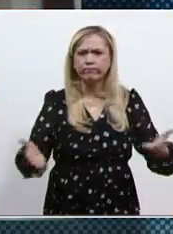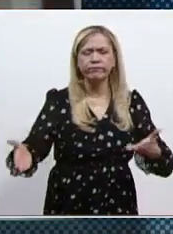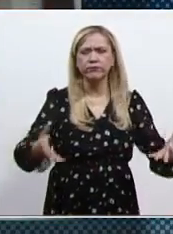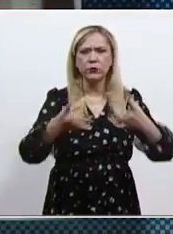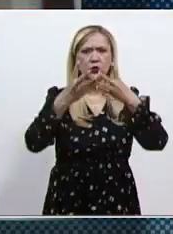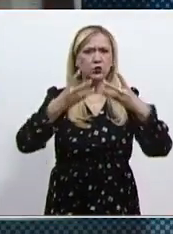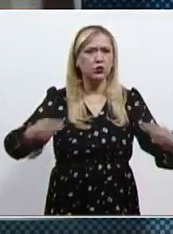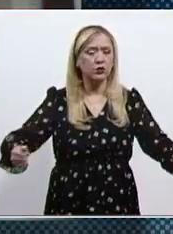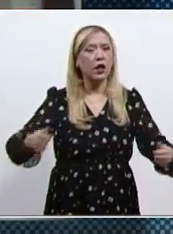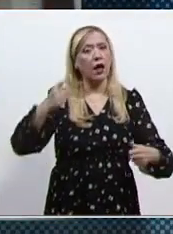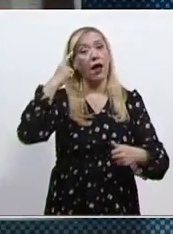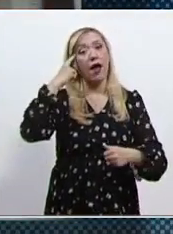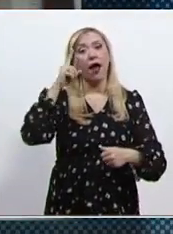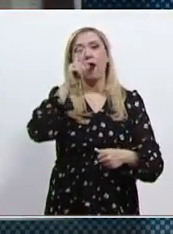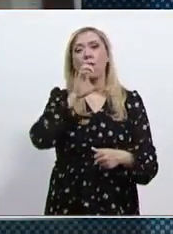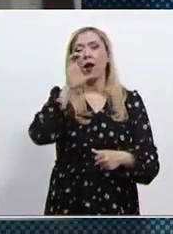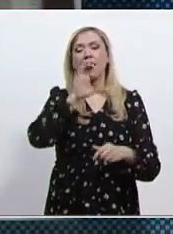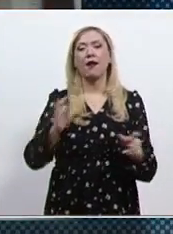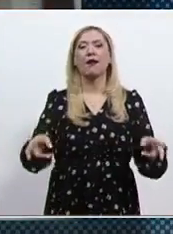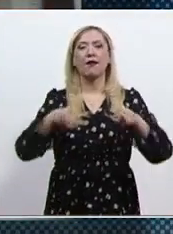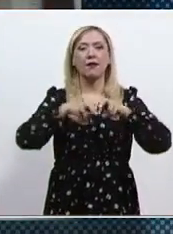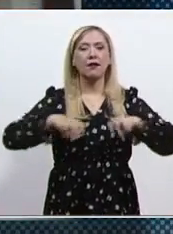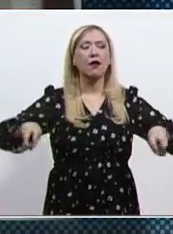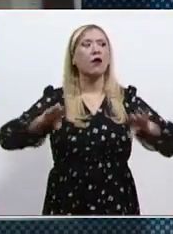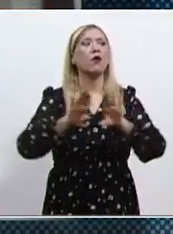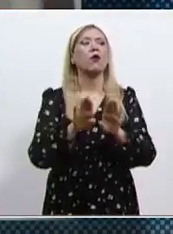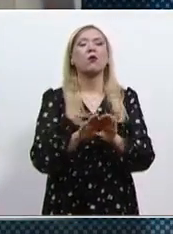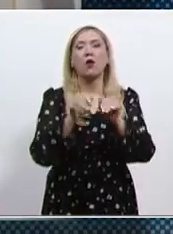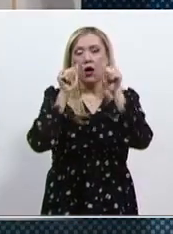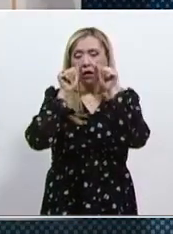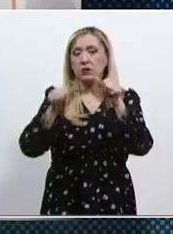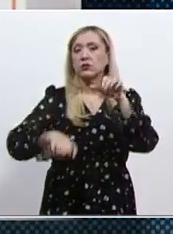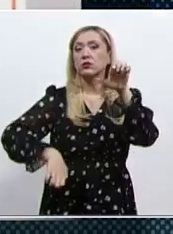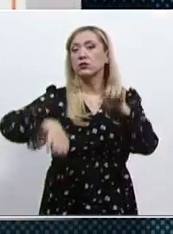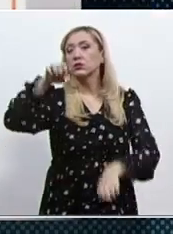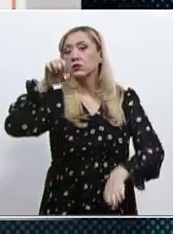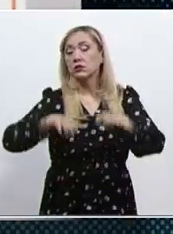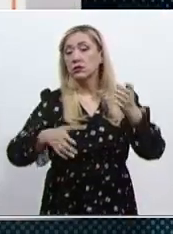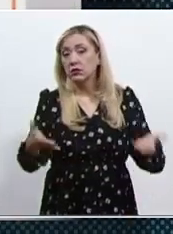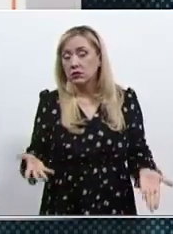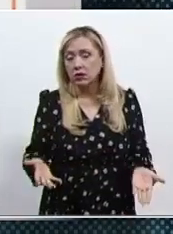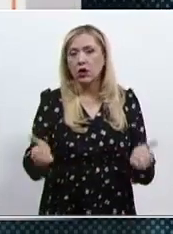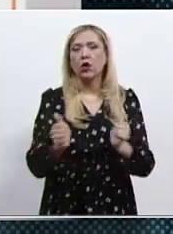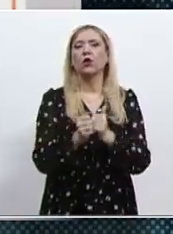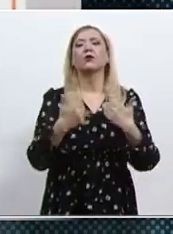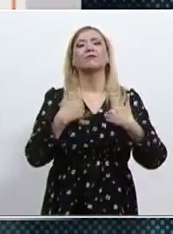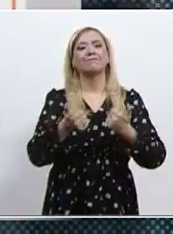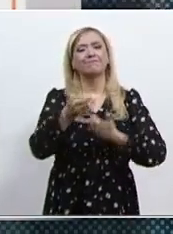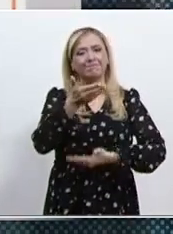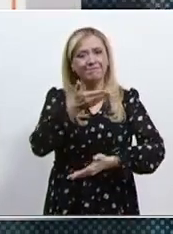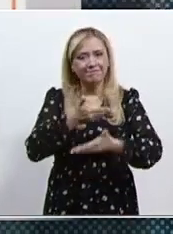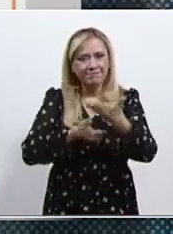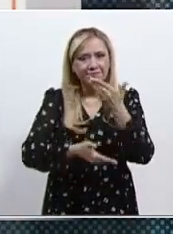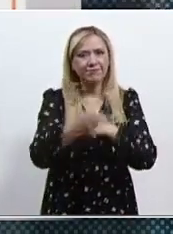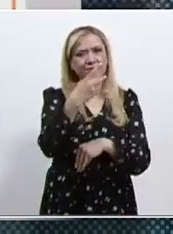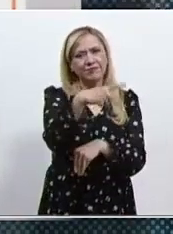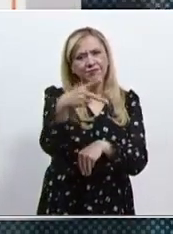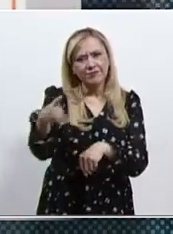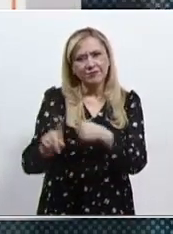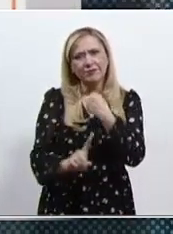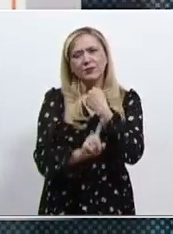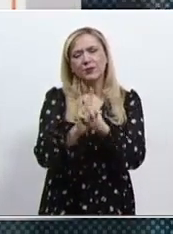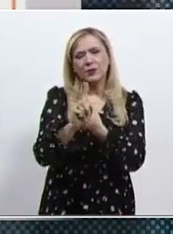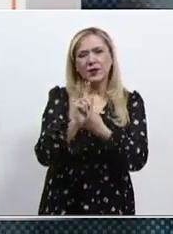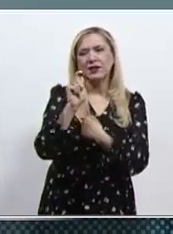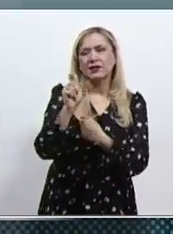capacitación para brindar una mejor atención a personas adultas mayores a través de la empatía con los conflictos en sus relaciones